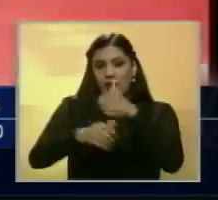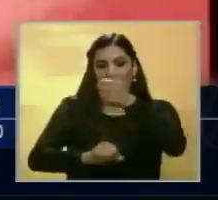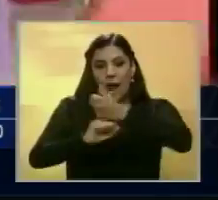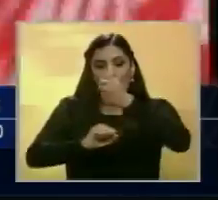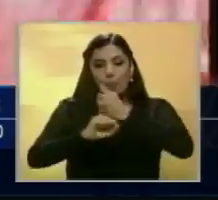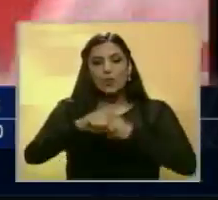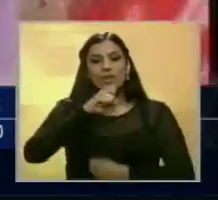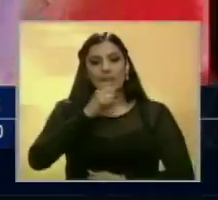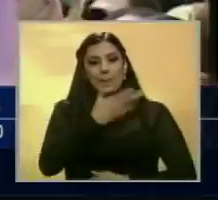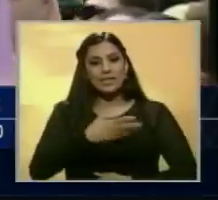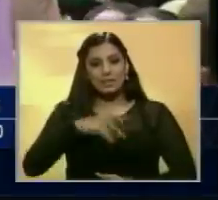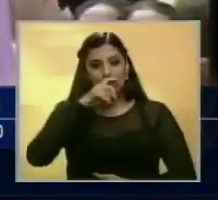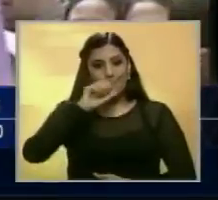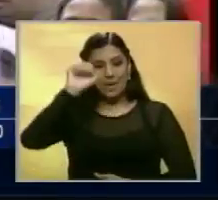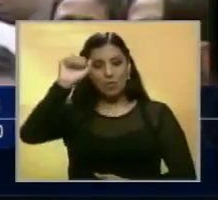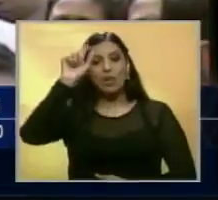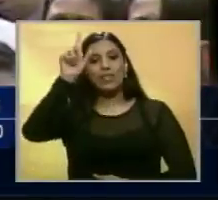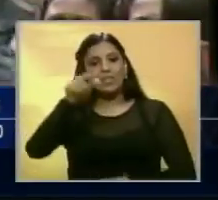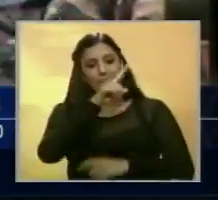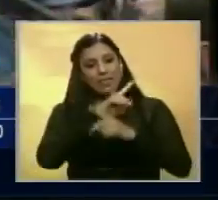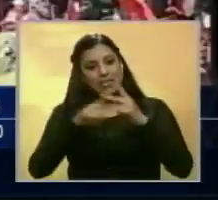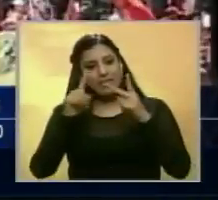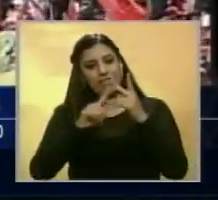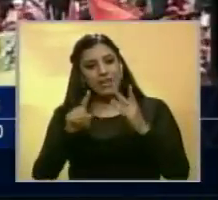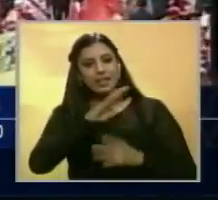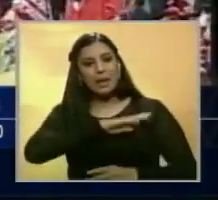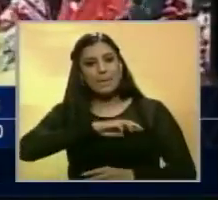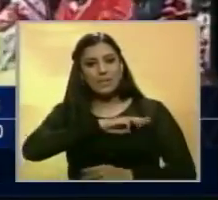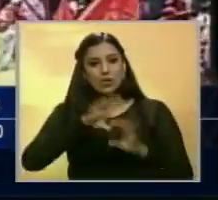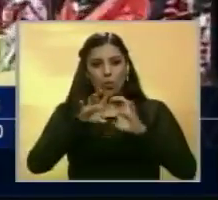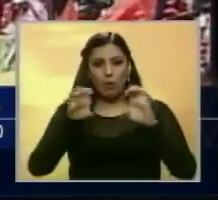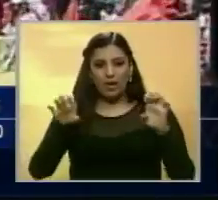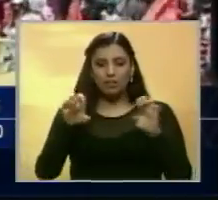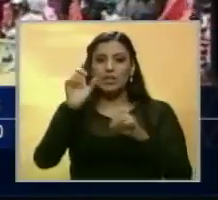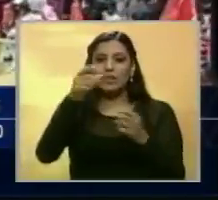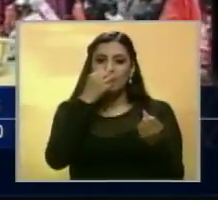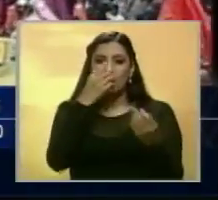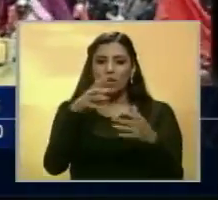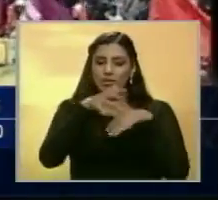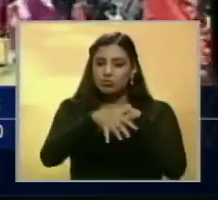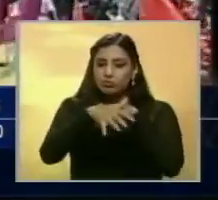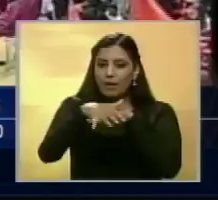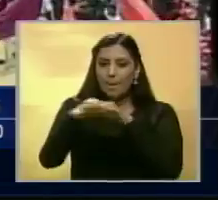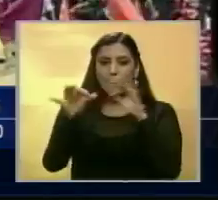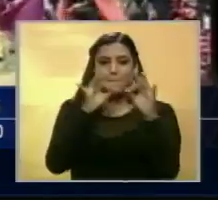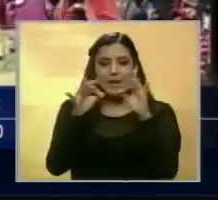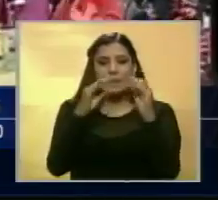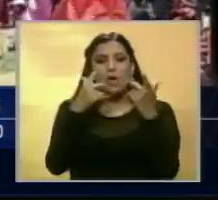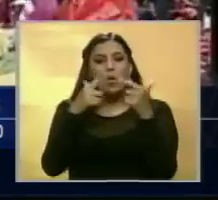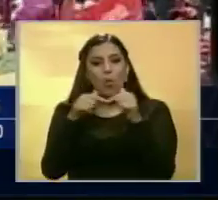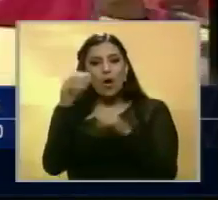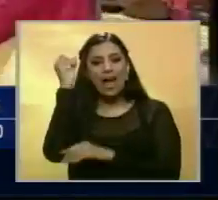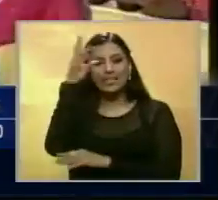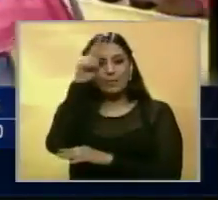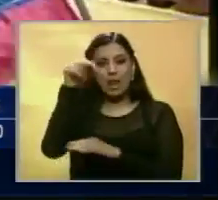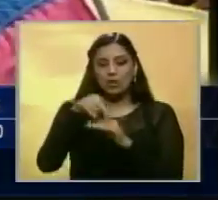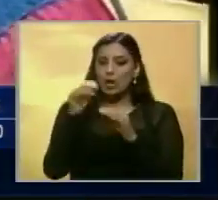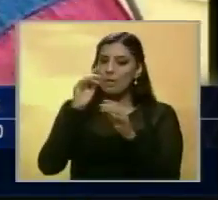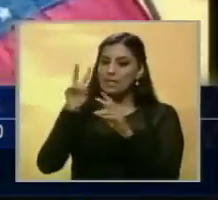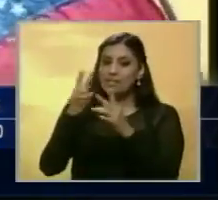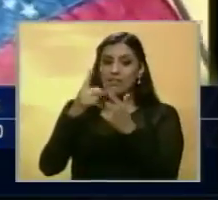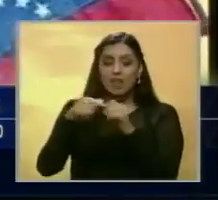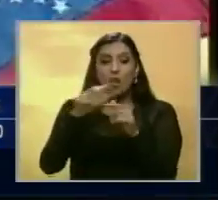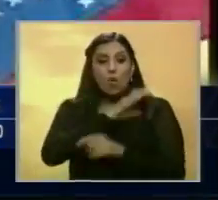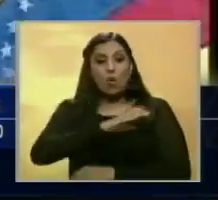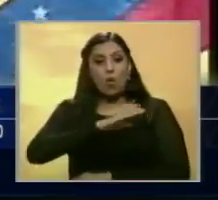al presidente Nicolás Maduro y a las distintas misiones educativas. Se conoció que la movilización tiene previsto pasar por la Asamblea Nacional, donde